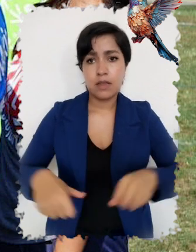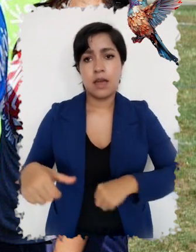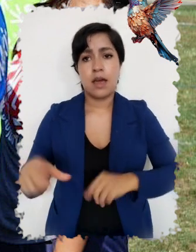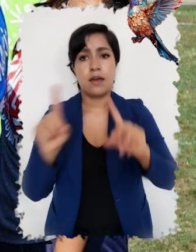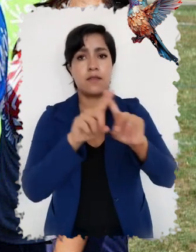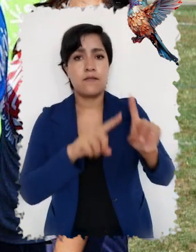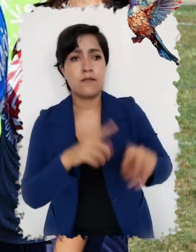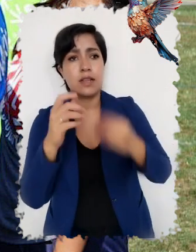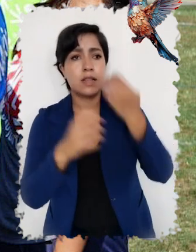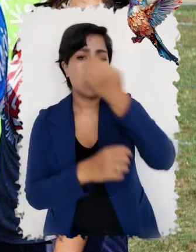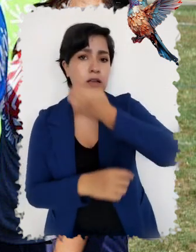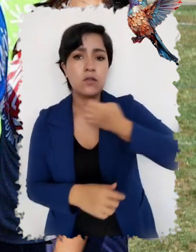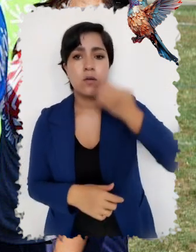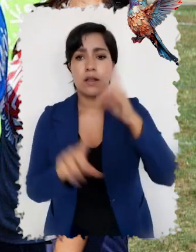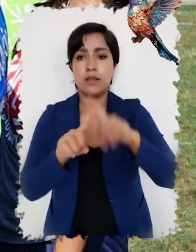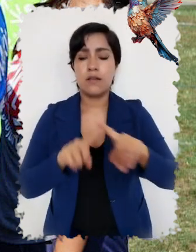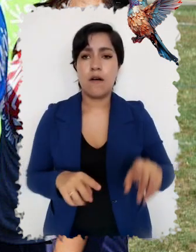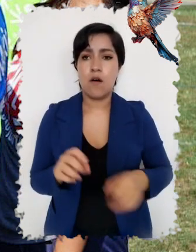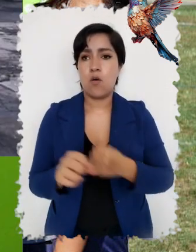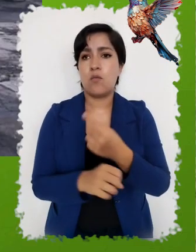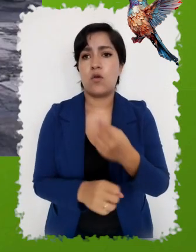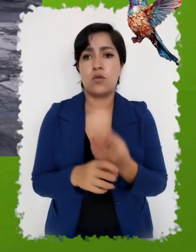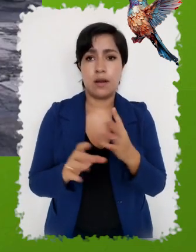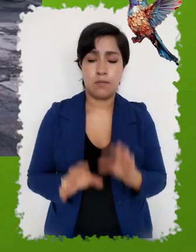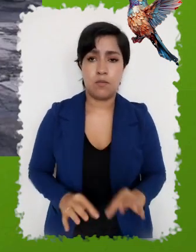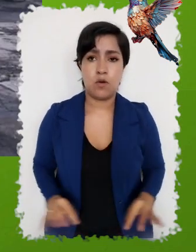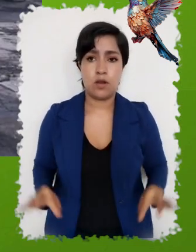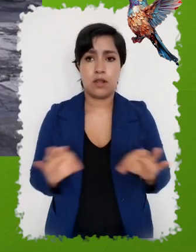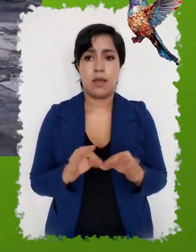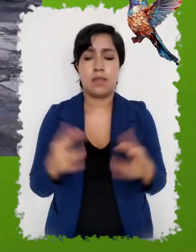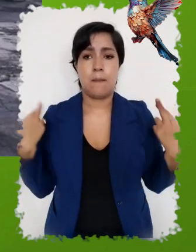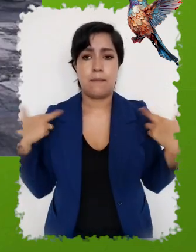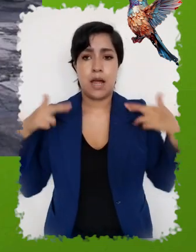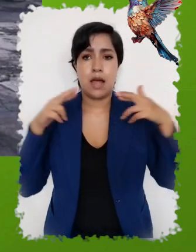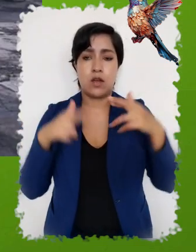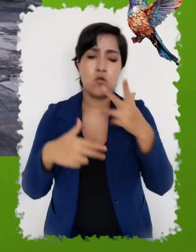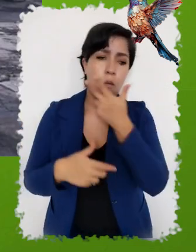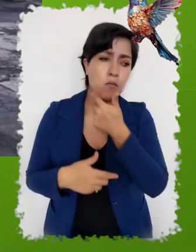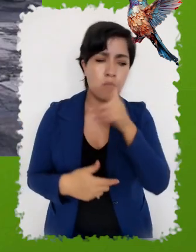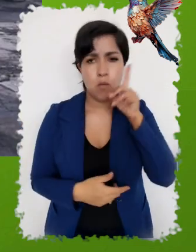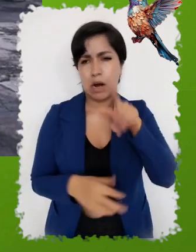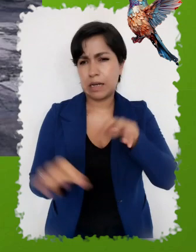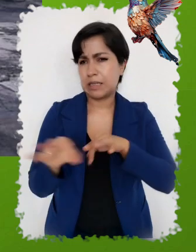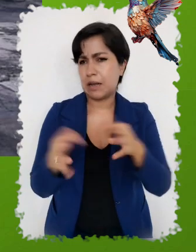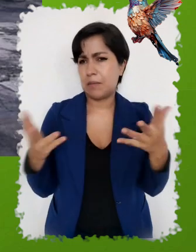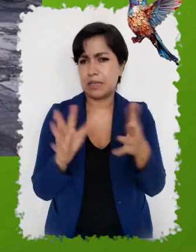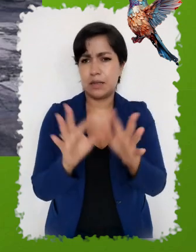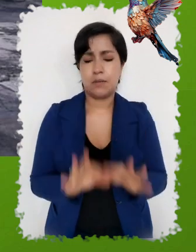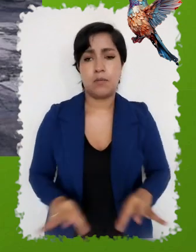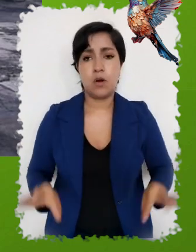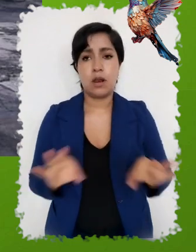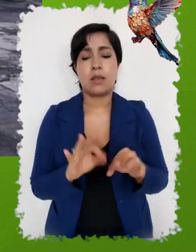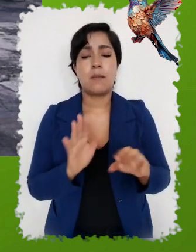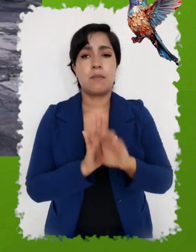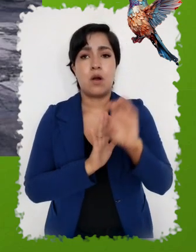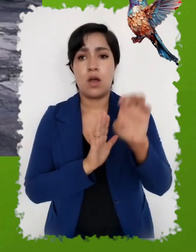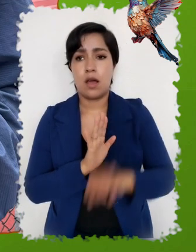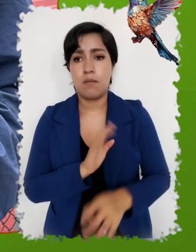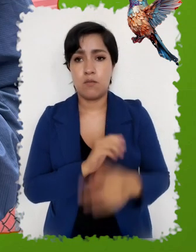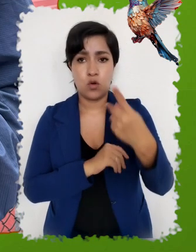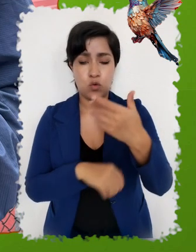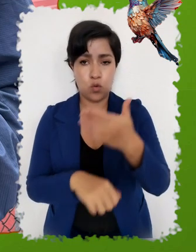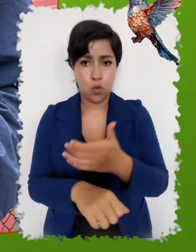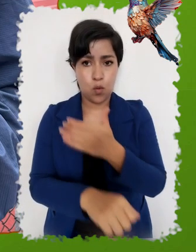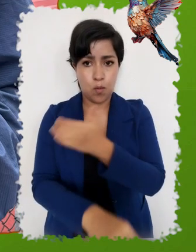eh creo que es una gran oportunidad en los c los maestros las maestras hacen un gran trabajo pero eso Que dices de tu compañero que